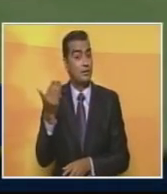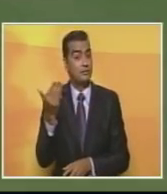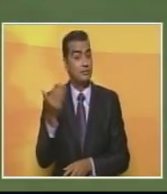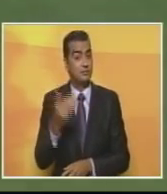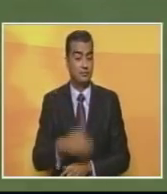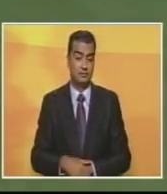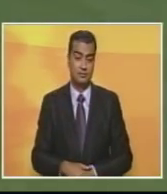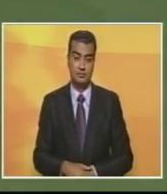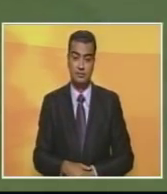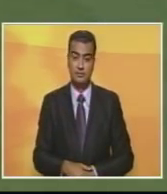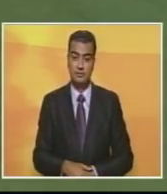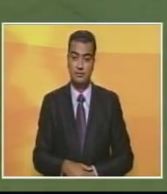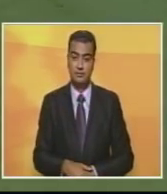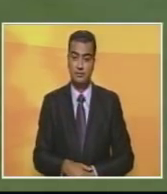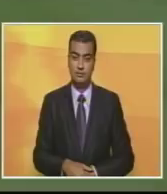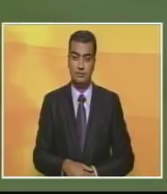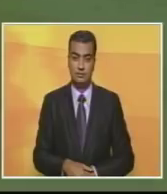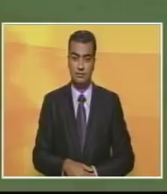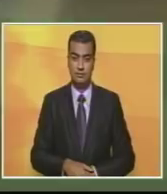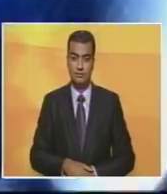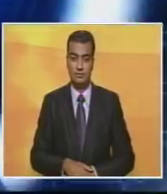esta fase final.